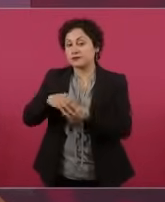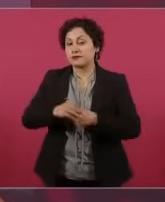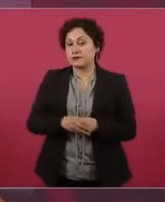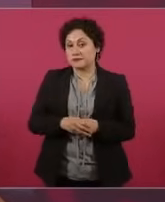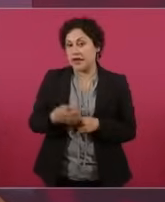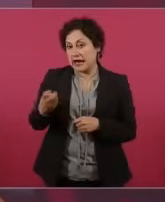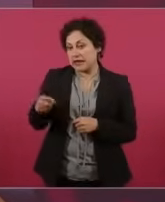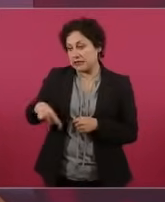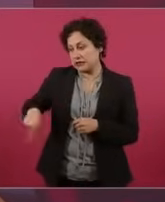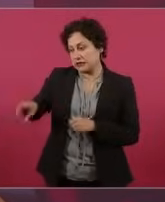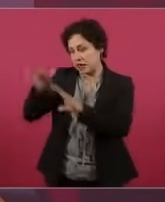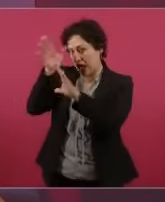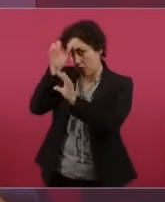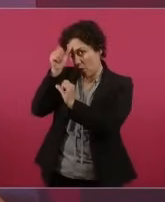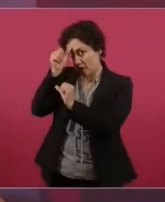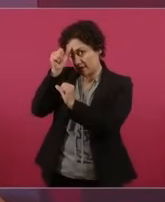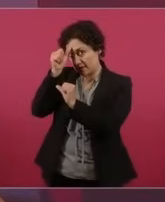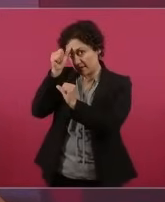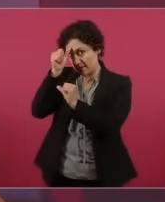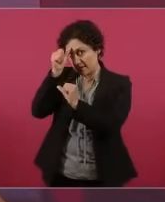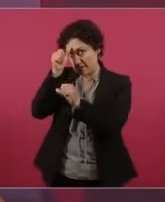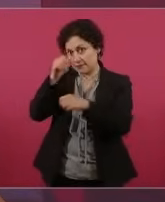Ese era el pacto,